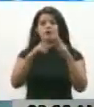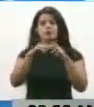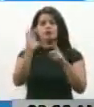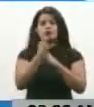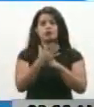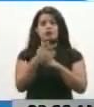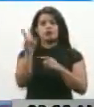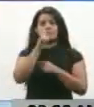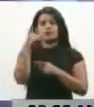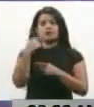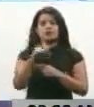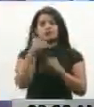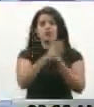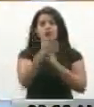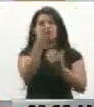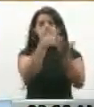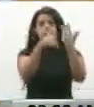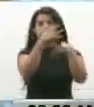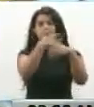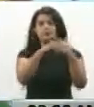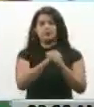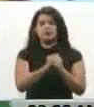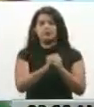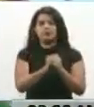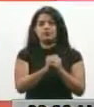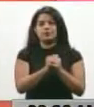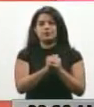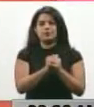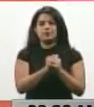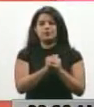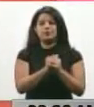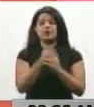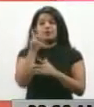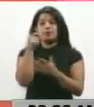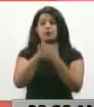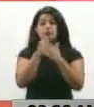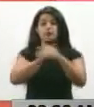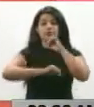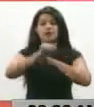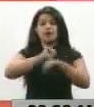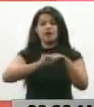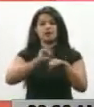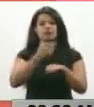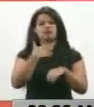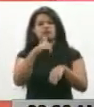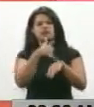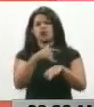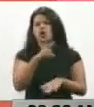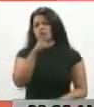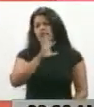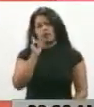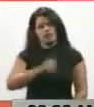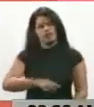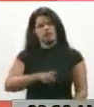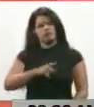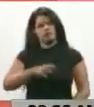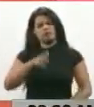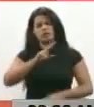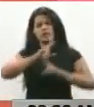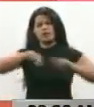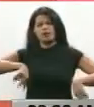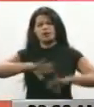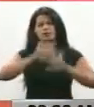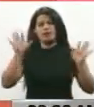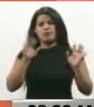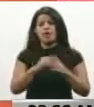que los venezolanos tienen con todo el mundo, en especial con los compañeros de España. Y la lucha contra la homofobia, un sentimiento terrible que realmente tiene que erradicarse por